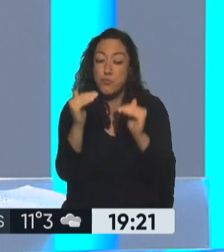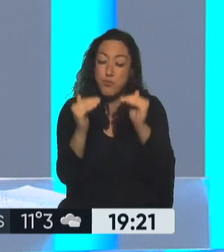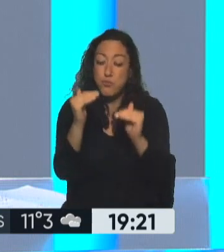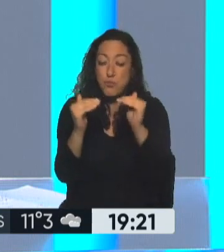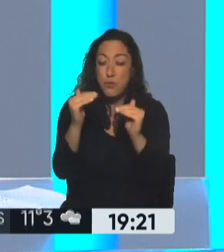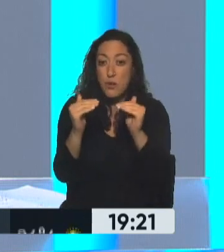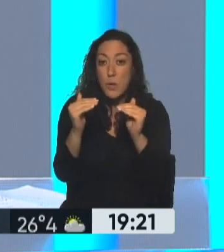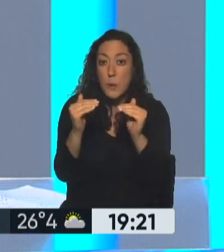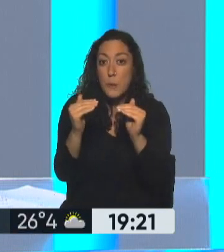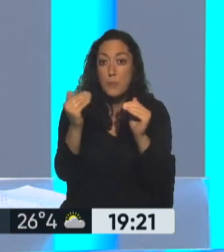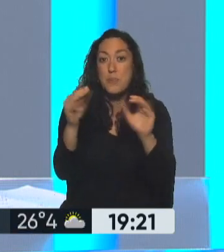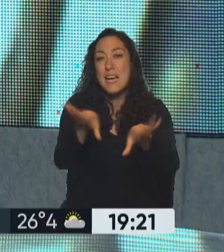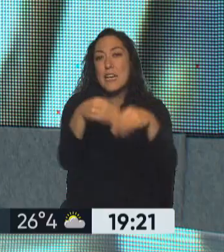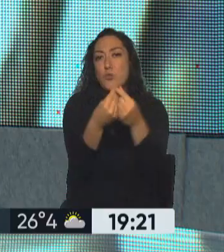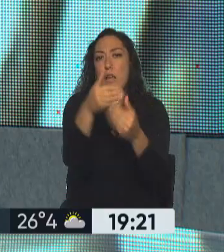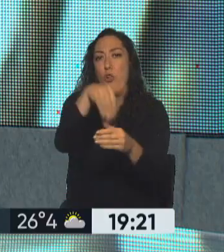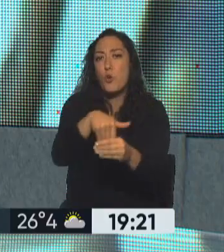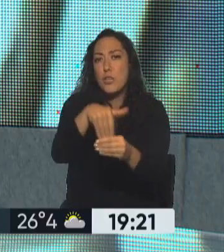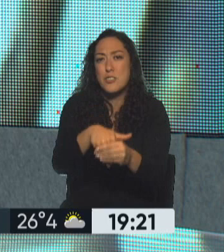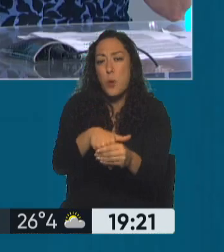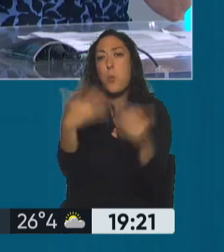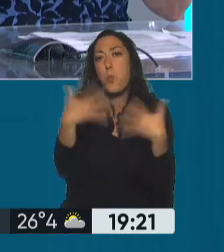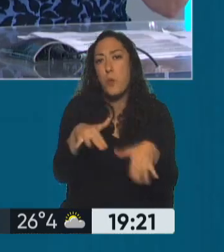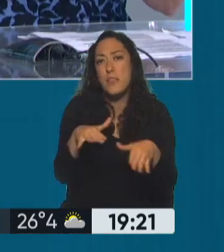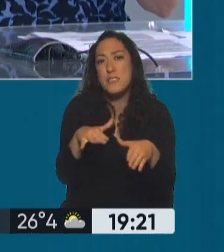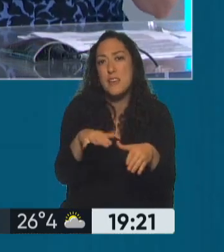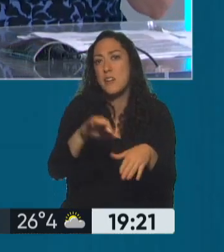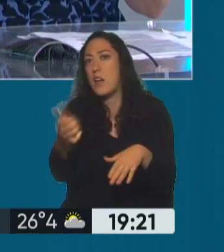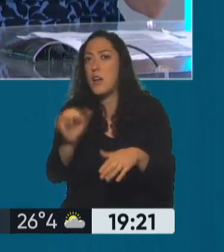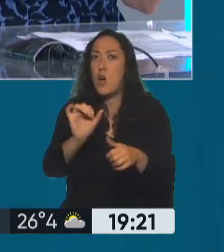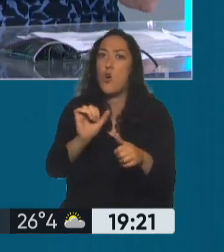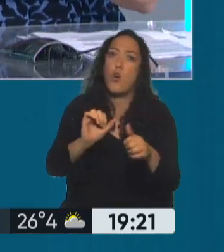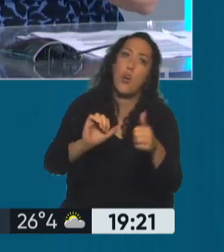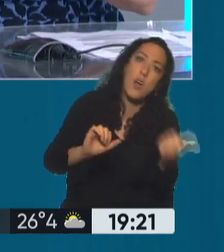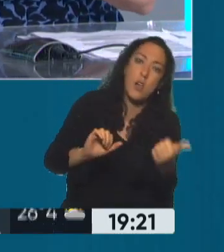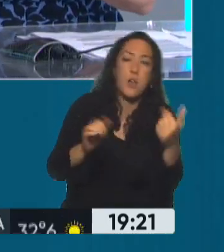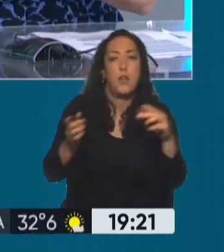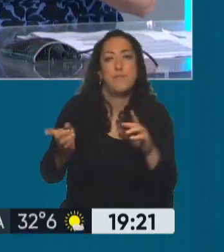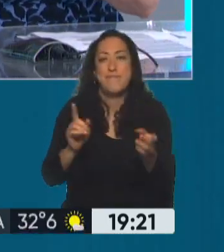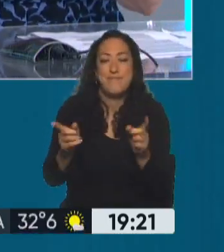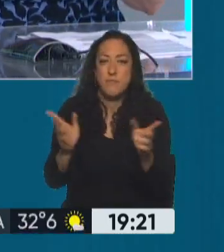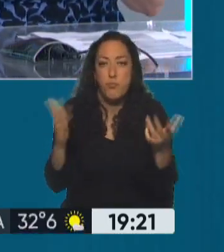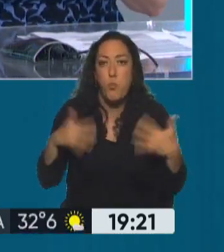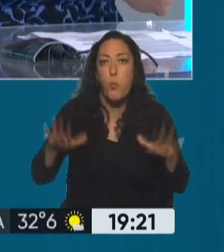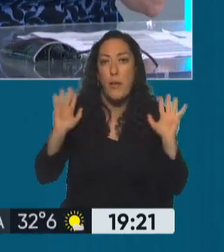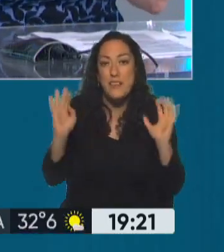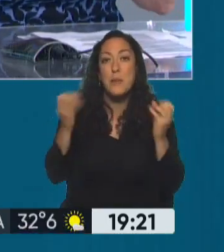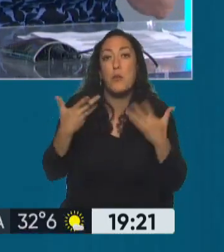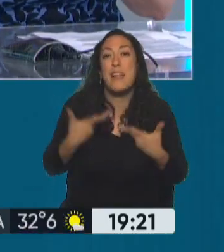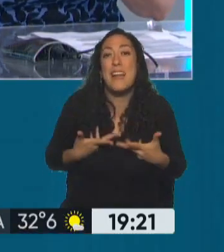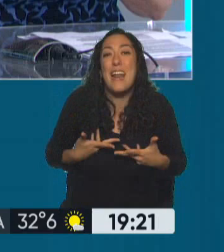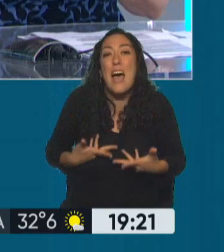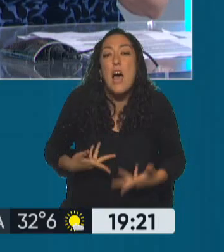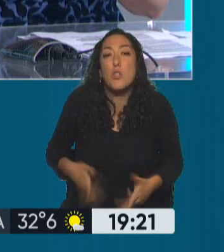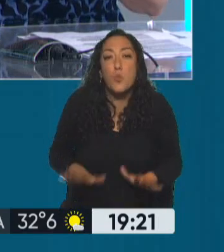Sí el resultado electoral puede ser tanto para un lado como para el otro porque el margen de error natural los